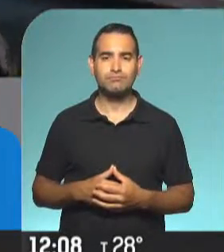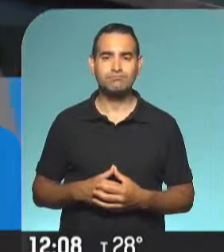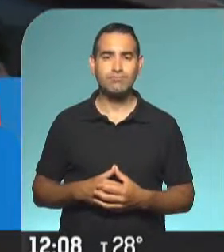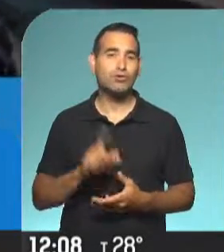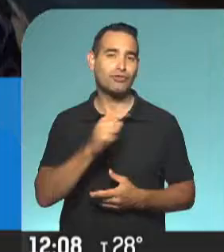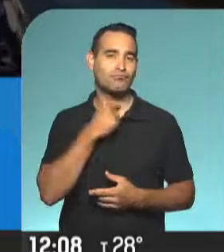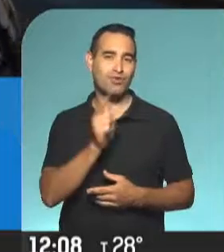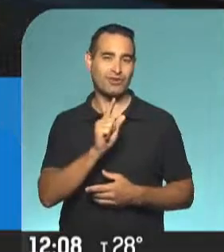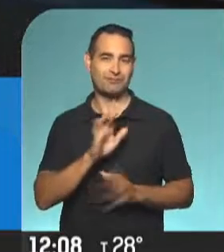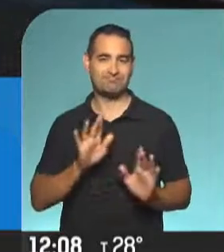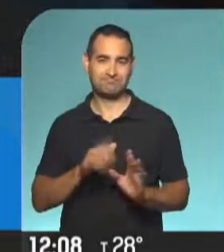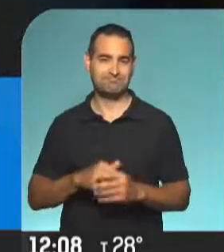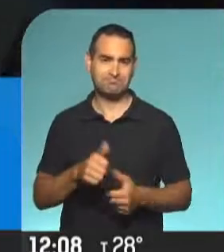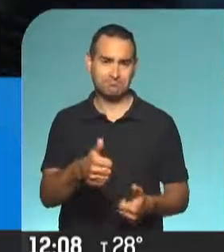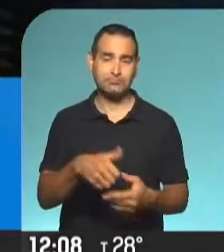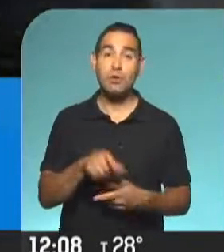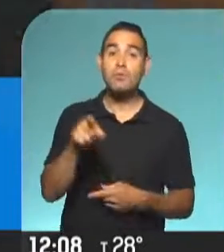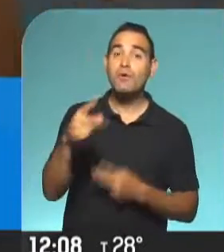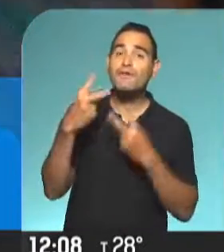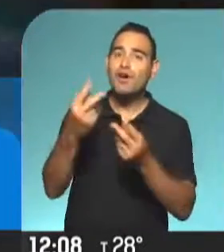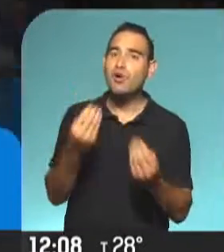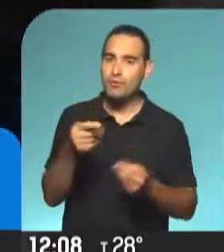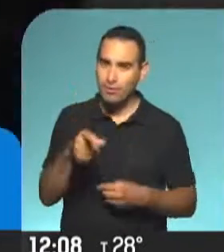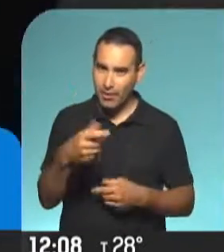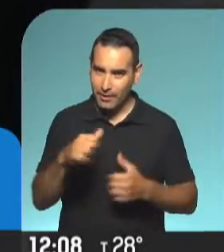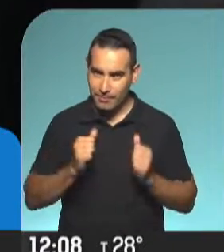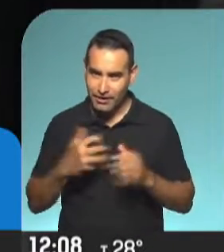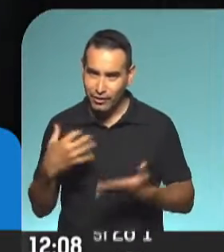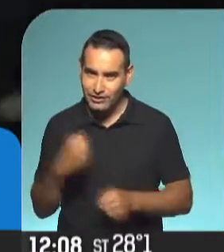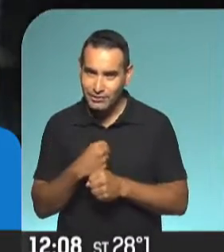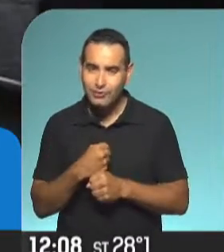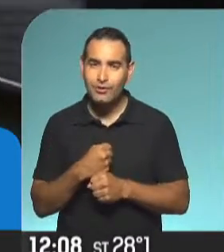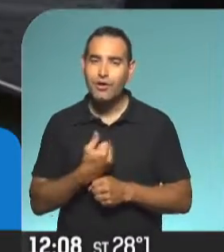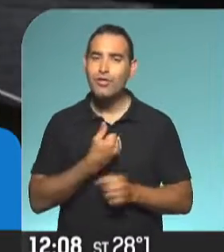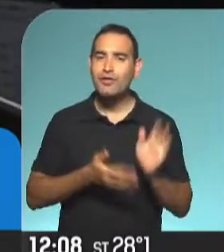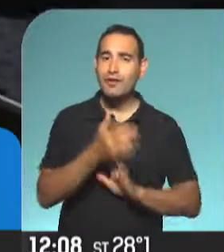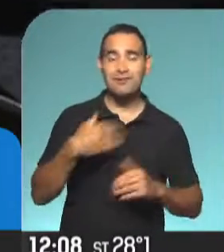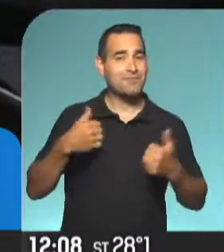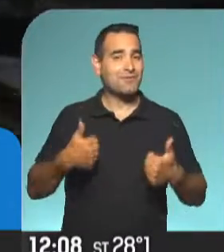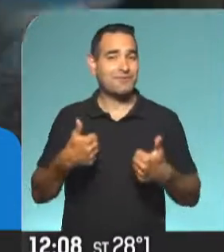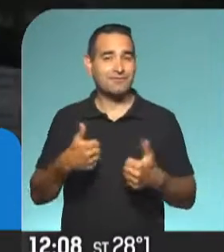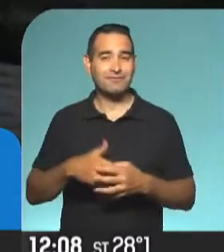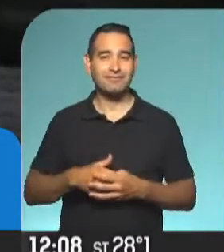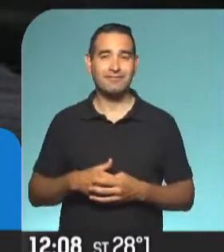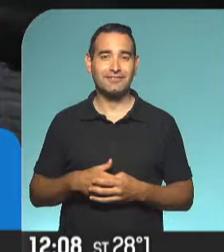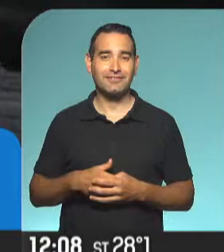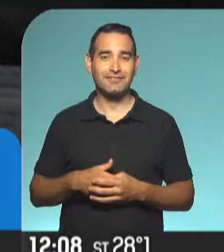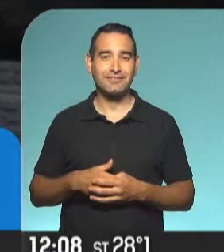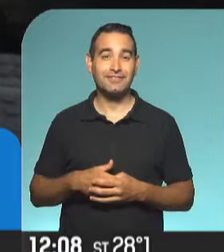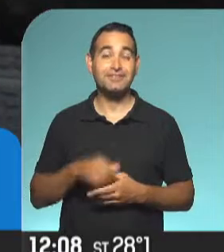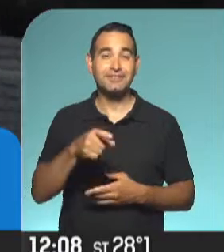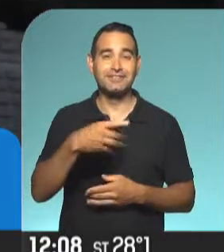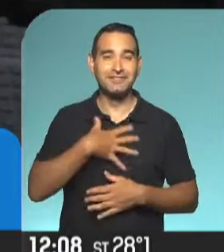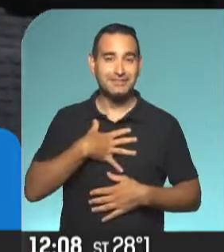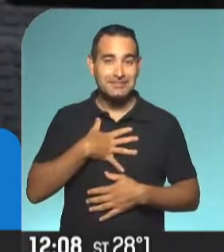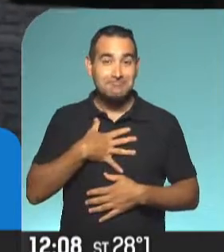No quiere hablar. Bien. ¿Cómo viajas vos? Decime que estás esperando colectivo, ¿hacia dónde te dirigís? Bien. ¿Te impacta